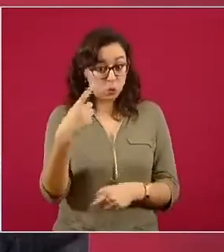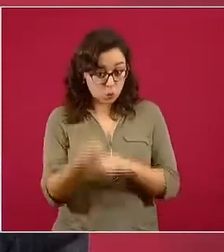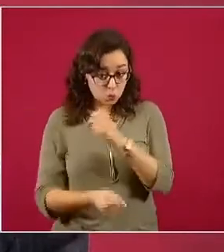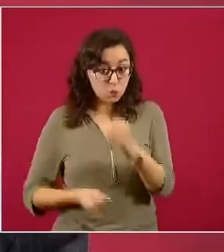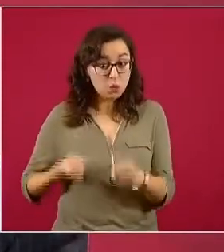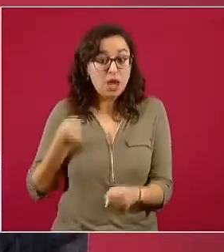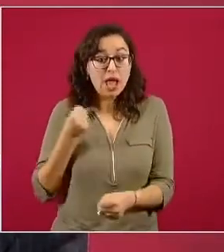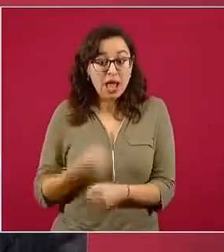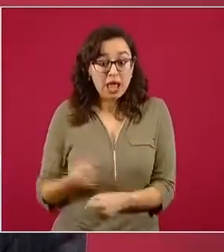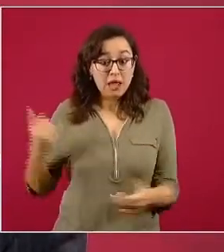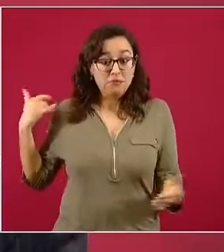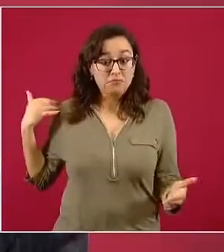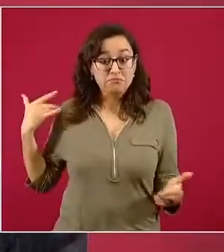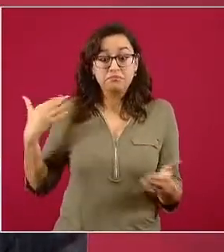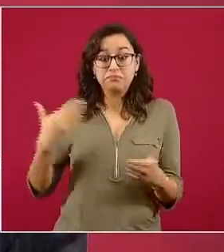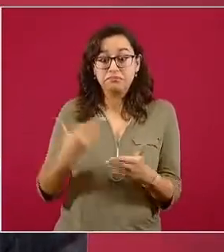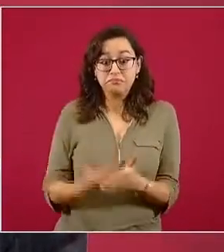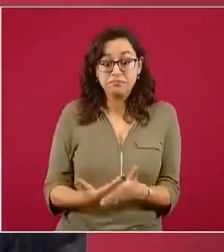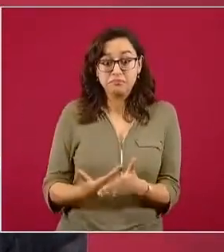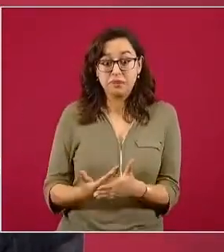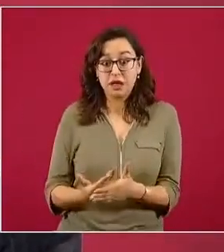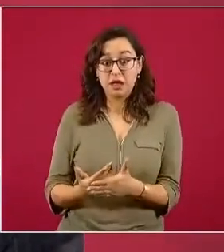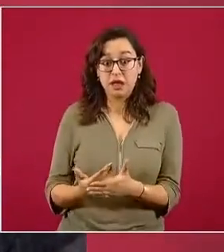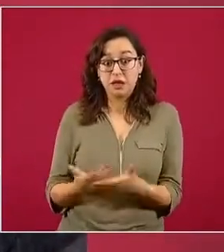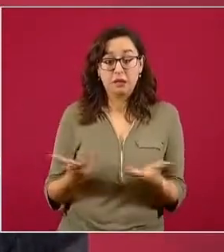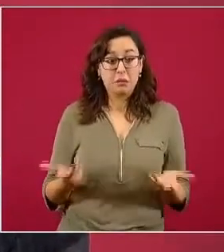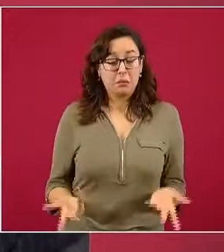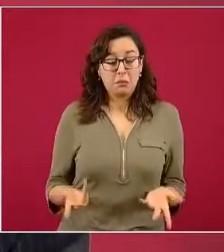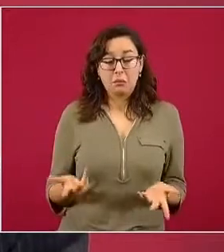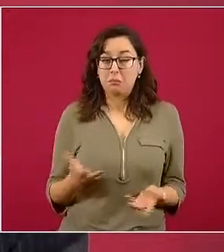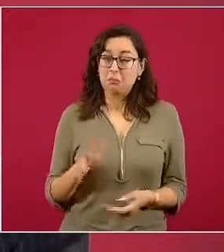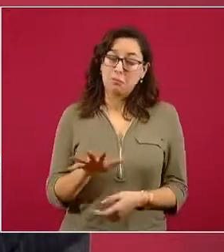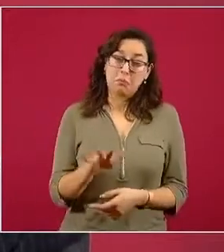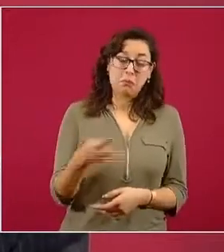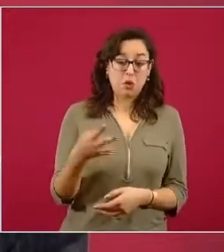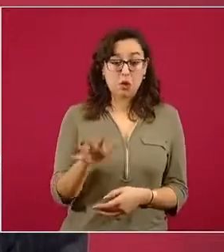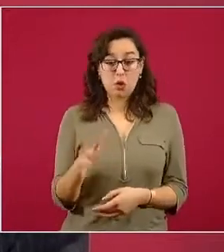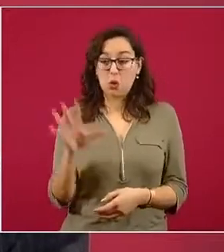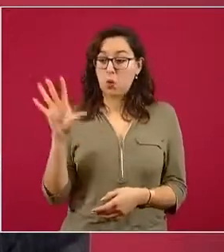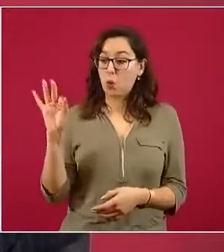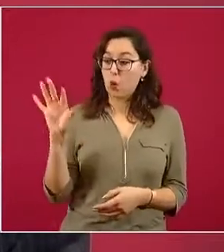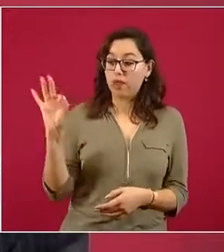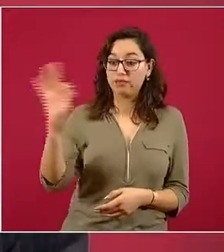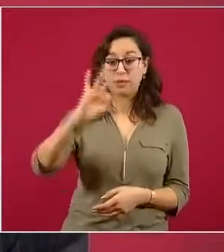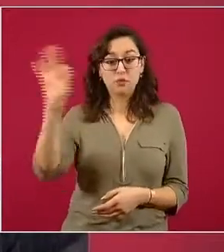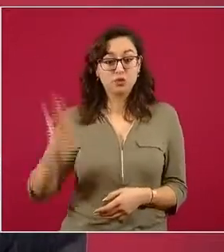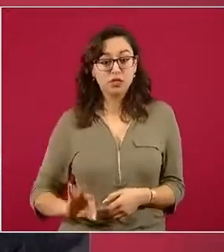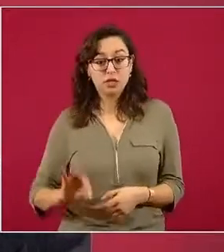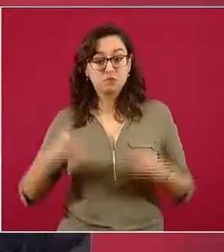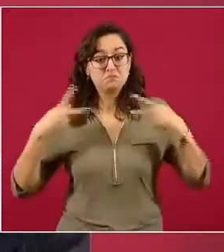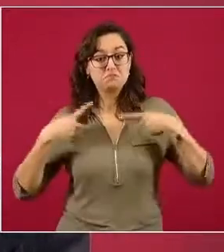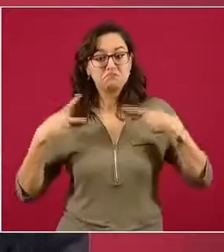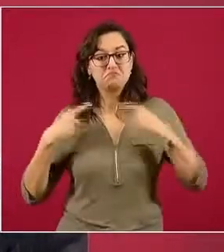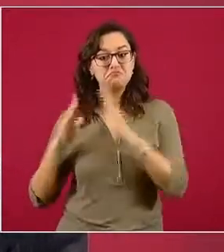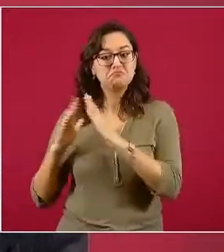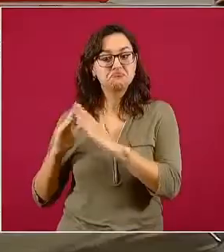de la epidemia, sin 40, número promedio, por ciento del personal.